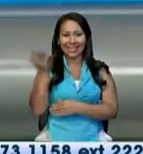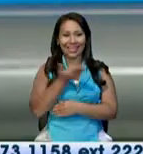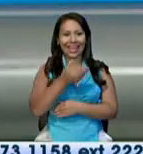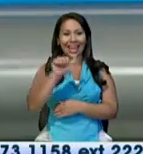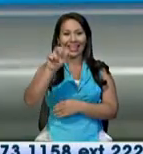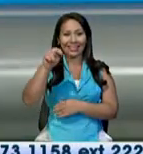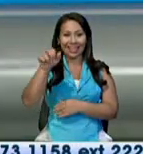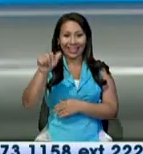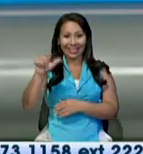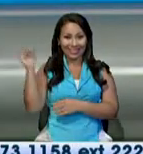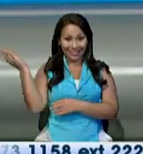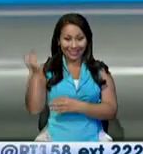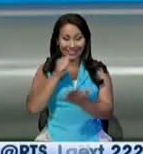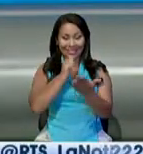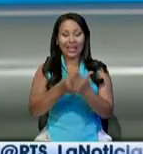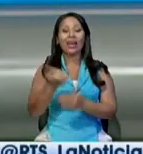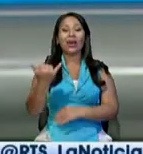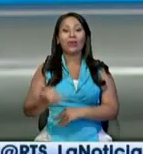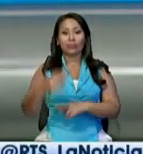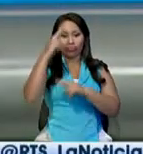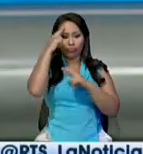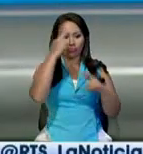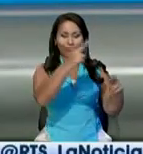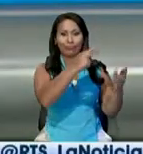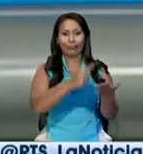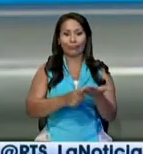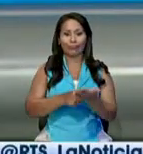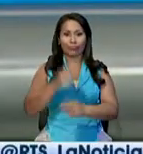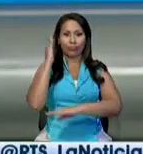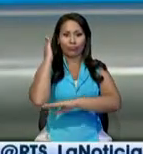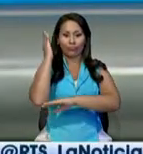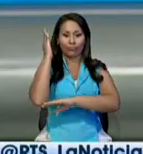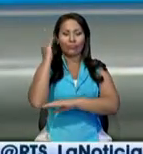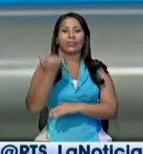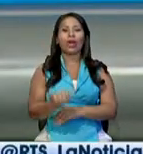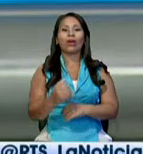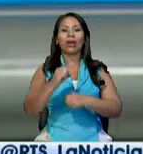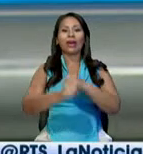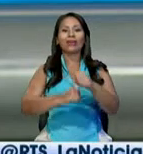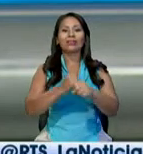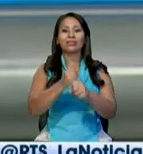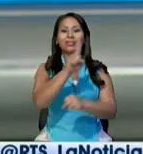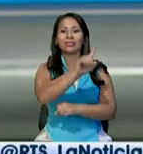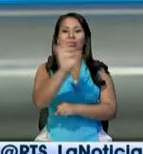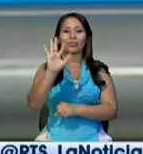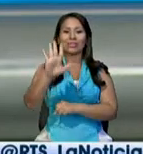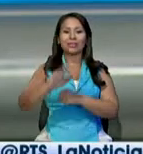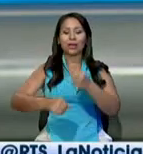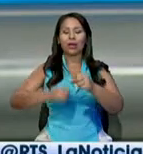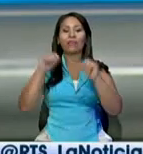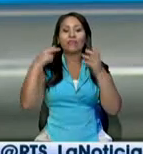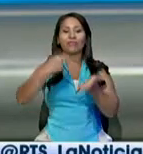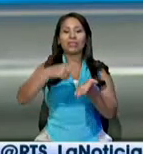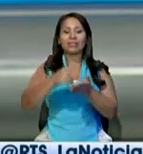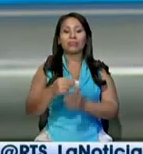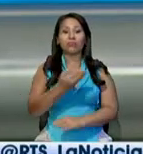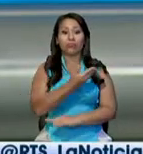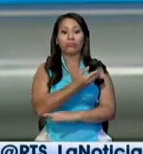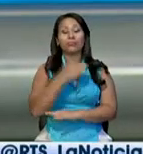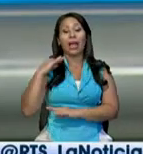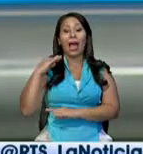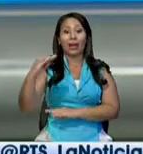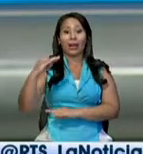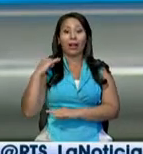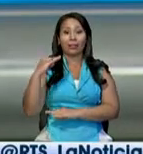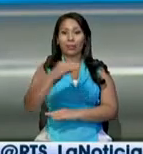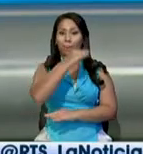En la sesión solemne por los 195 años de la independencia de Guayaquil, el alcalde Jaime Nebot reiteró su cuestionamiento a las leyes